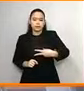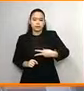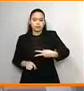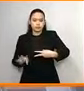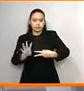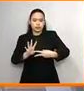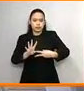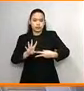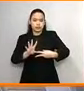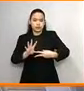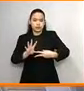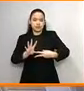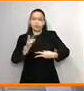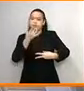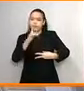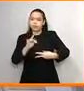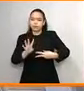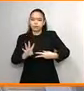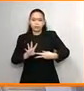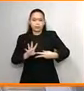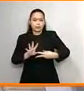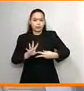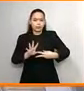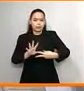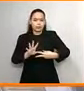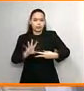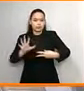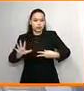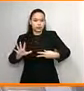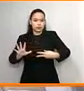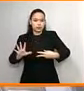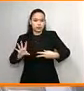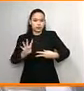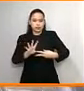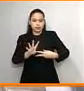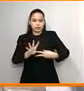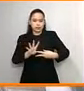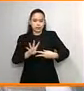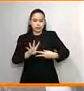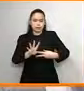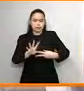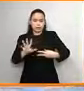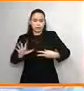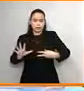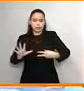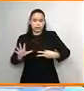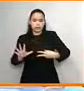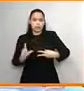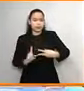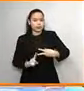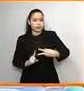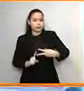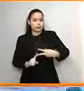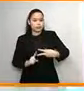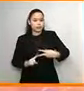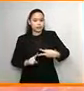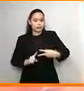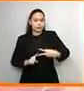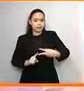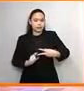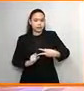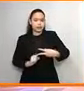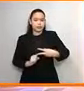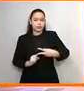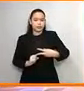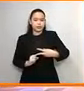4, segundo dígito, suerte. 5, número, primer número, 45. Conocemos el segundo número ganador. Primer dígito.